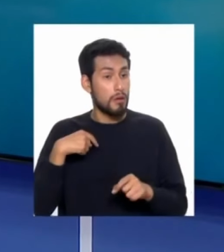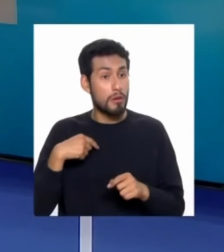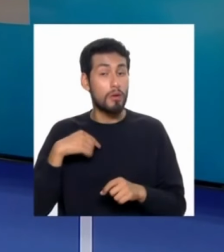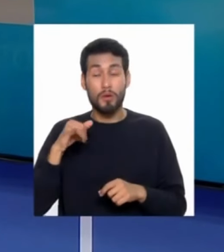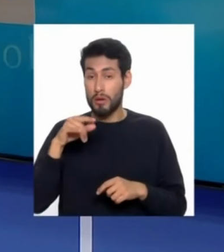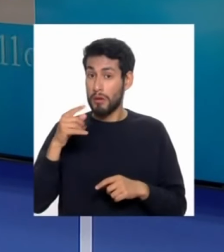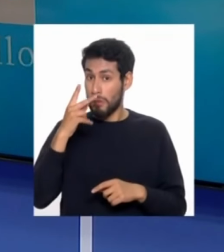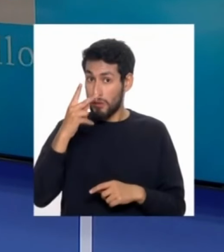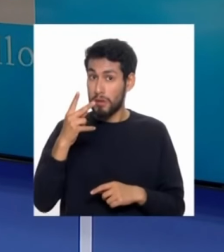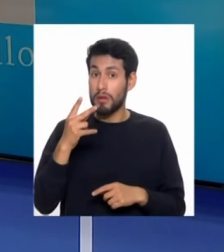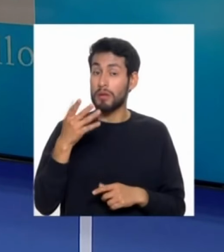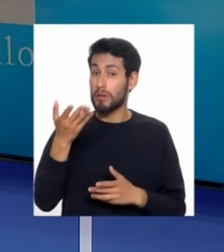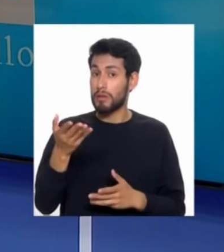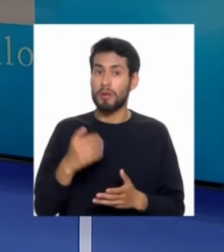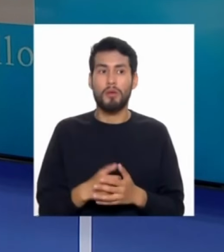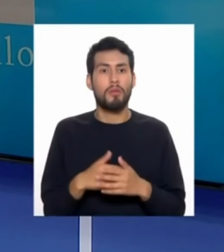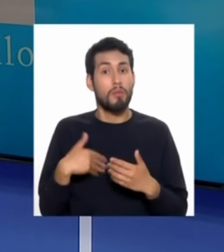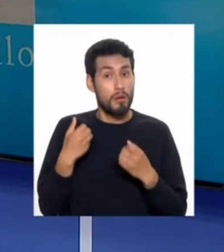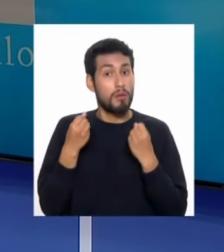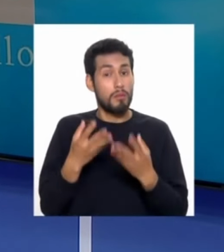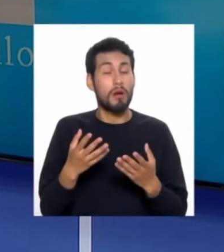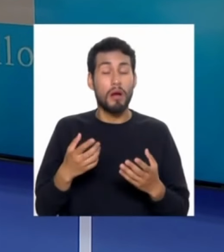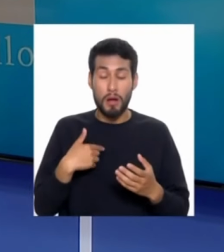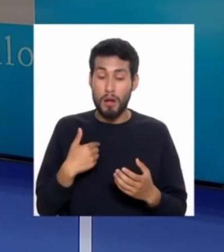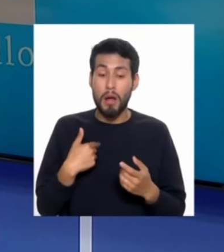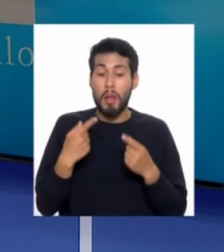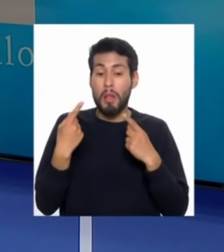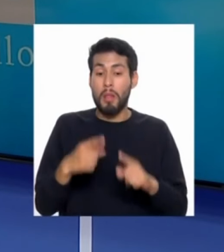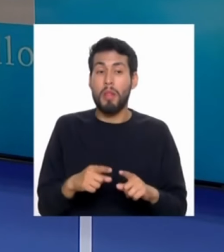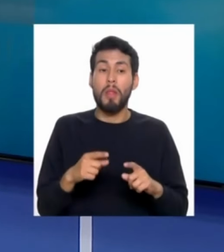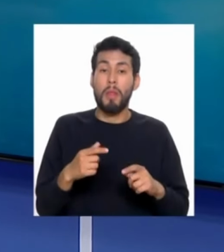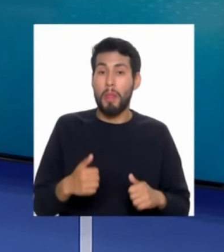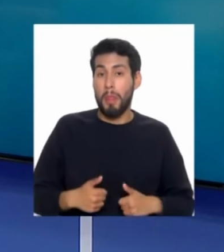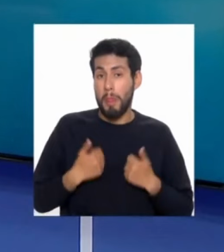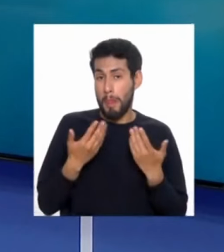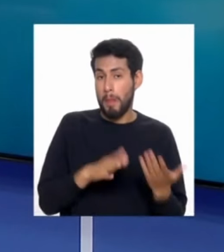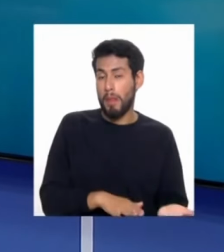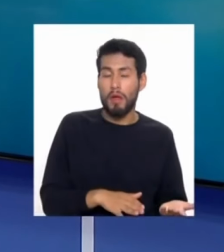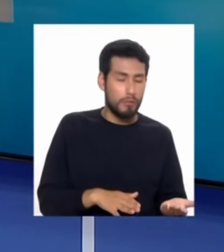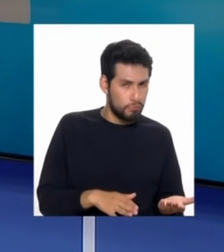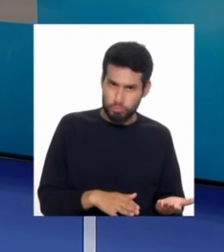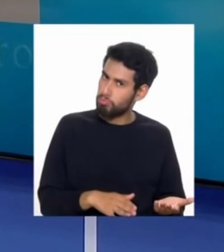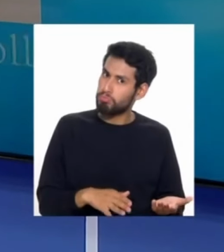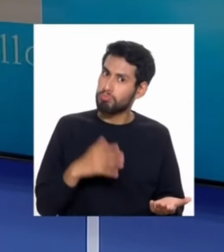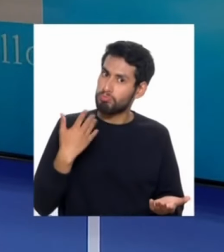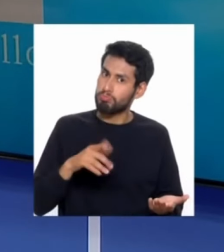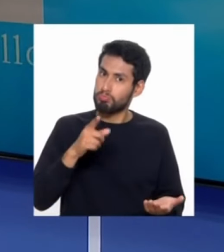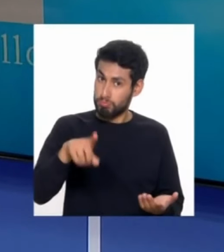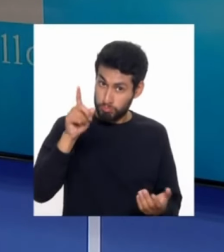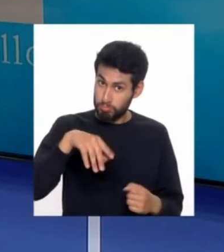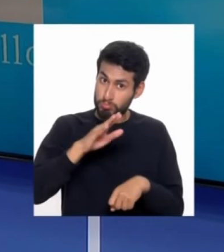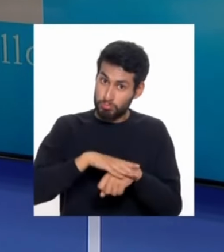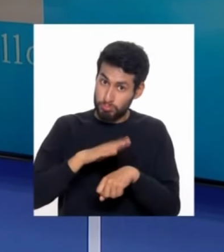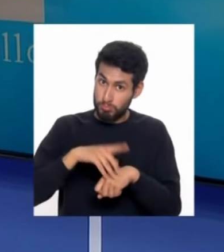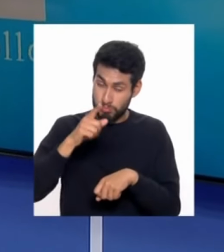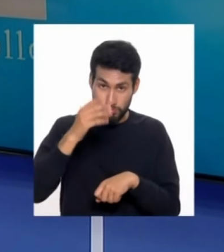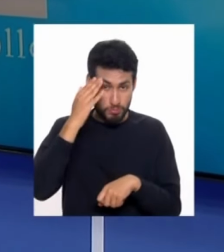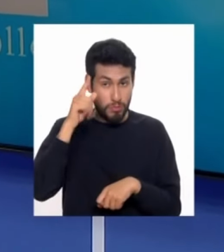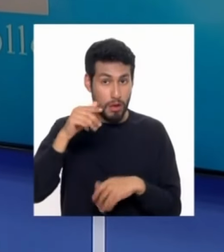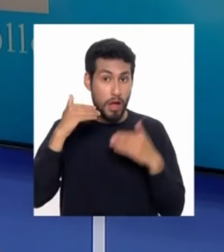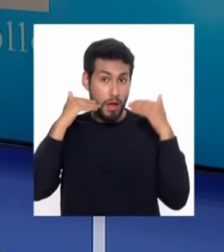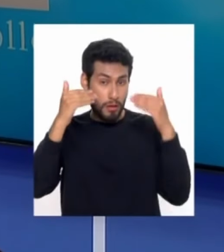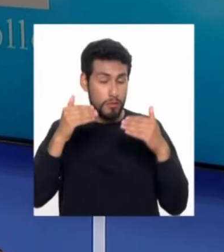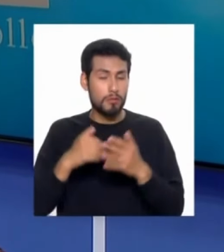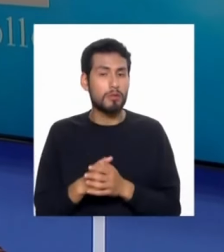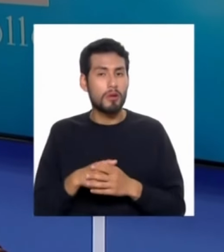como lo pueden ver los chicos, podría salvar, podría perderse una vida. Y hay que tomar un poquito más de conciencia, sobre todo los adultos,